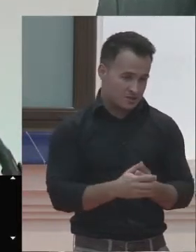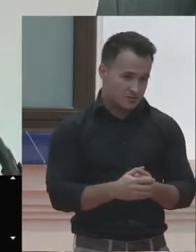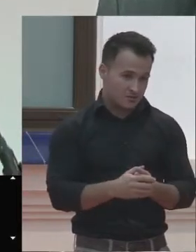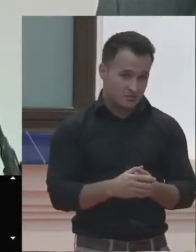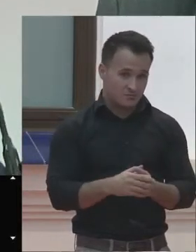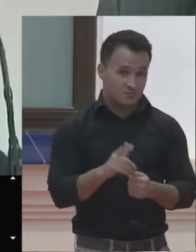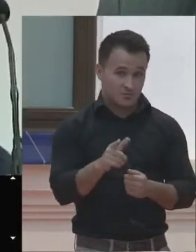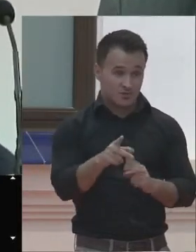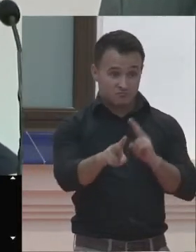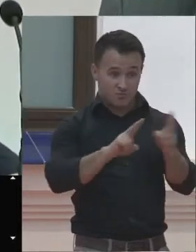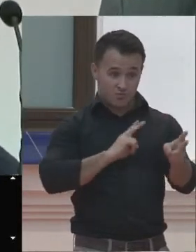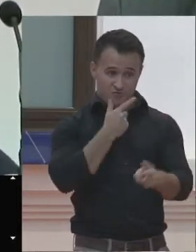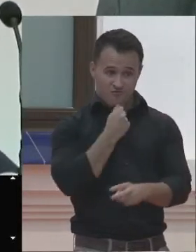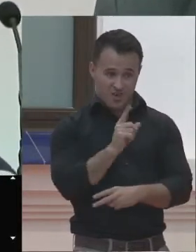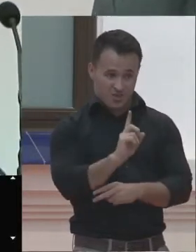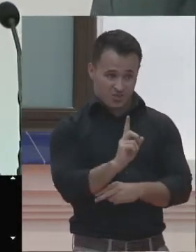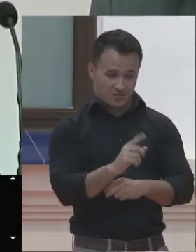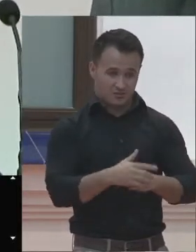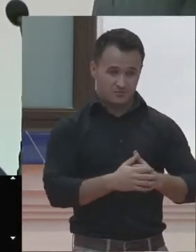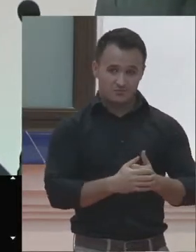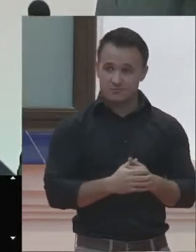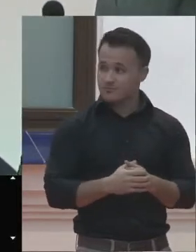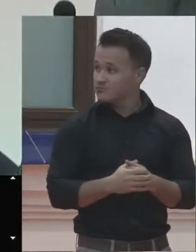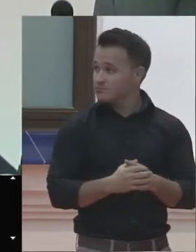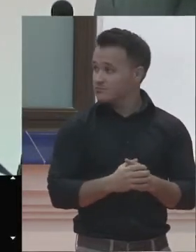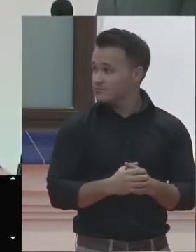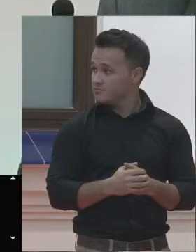No es fácil la respuesta.